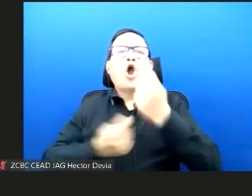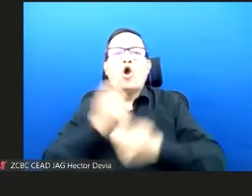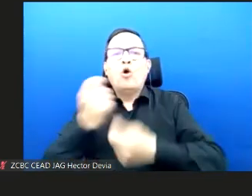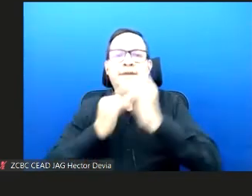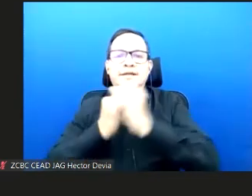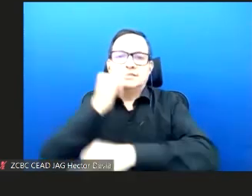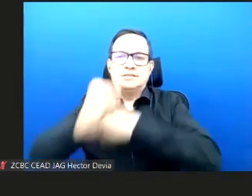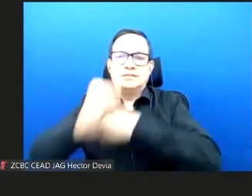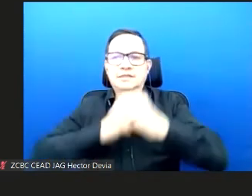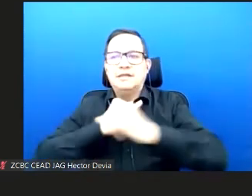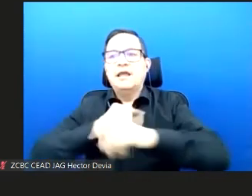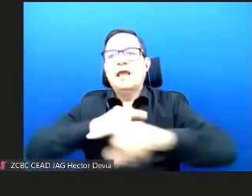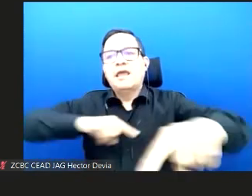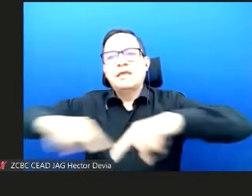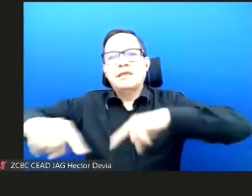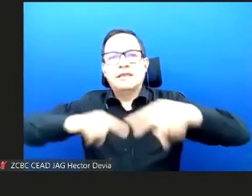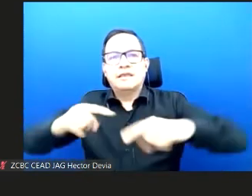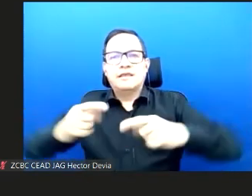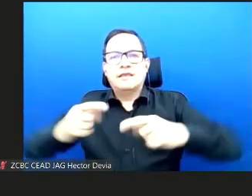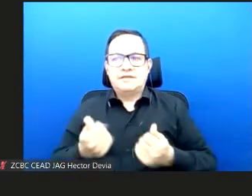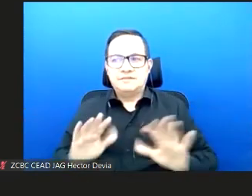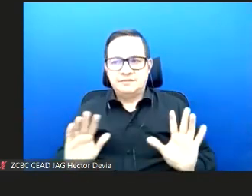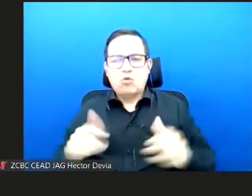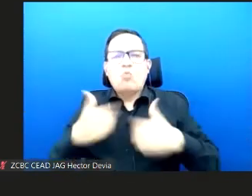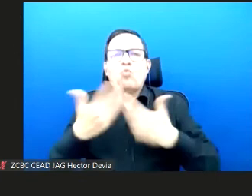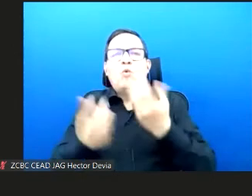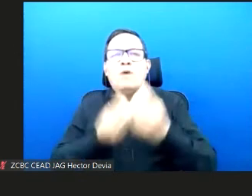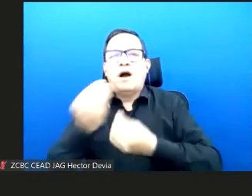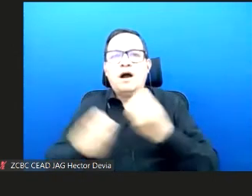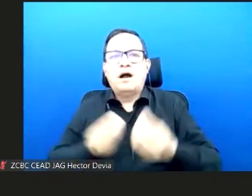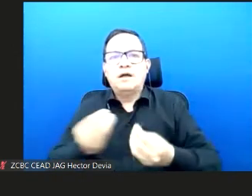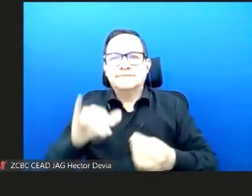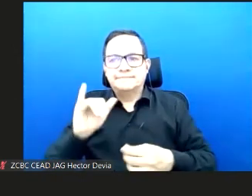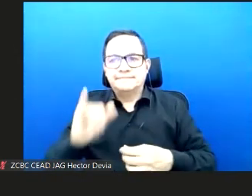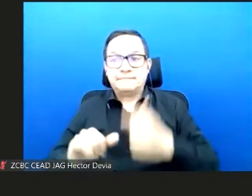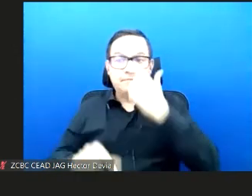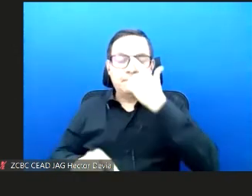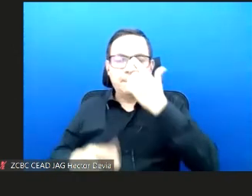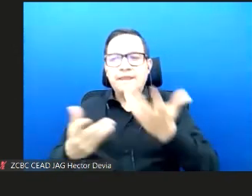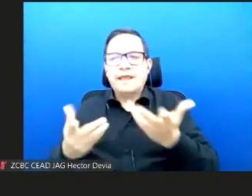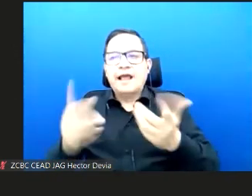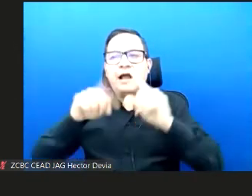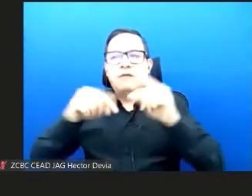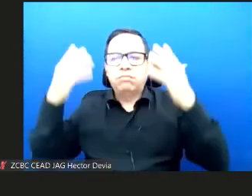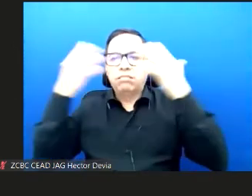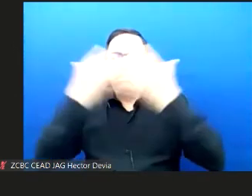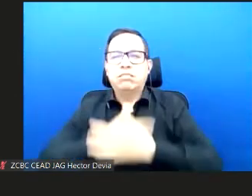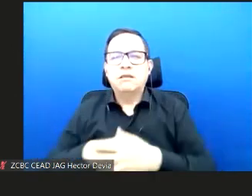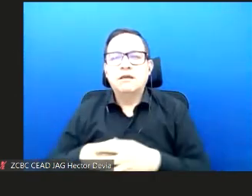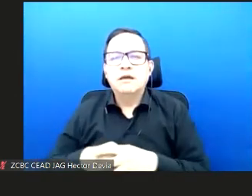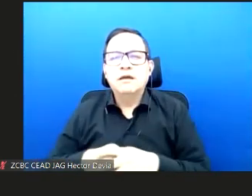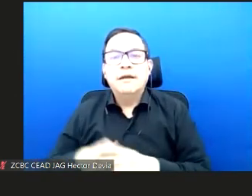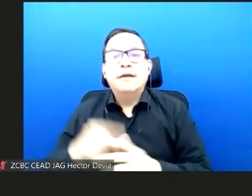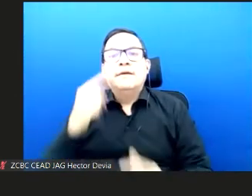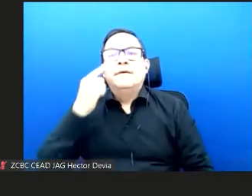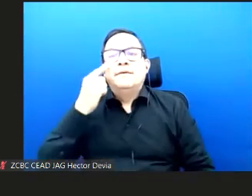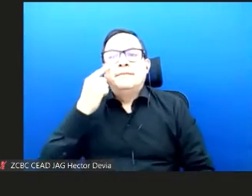¿Cómo representamos eso? Bueno, aquí es donde también se me confunde. Entonces, mucha